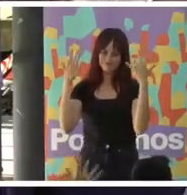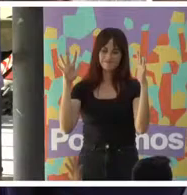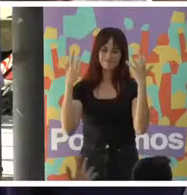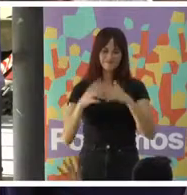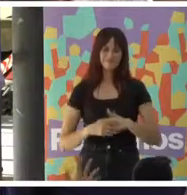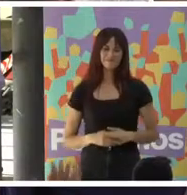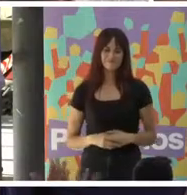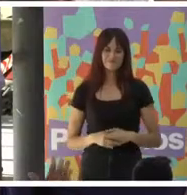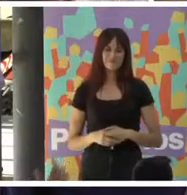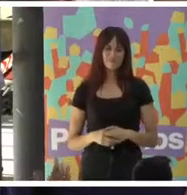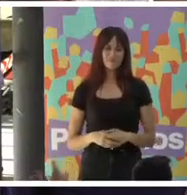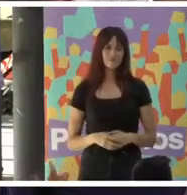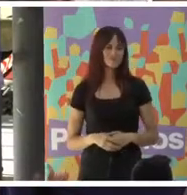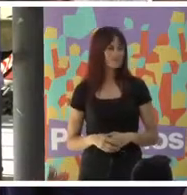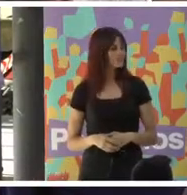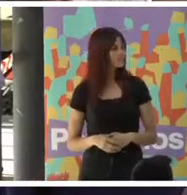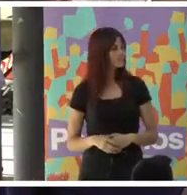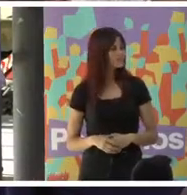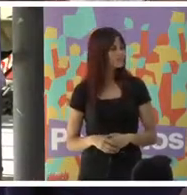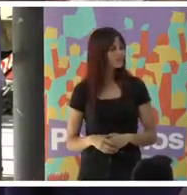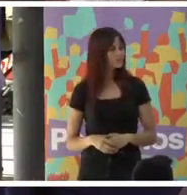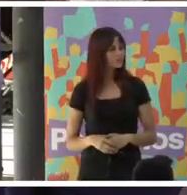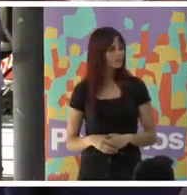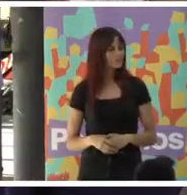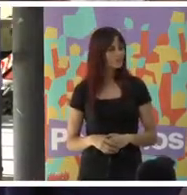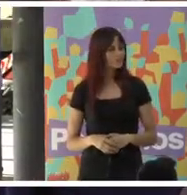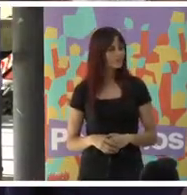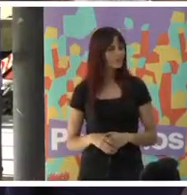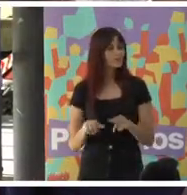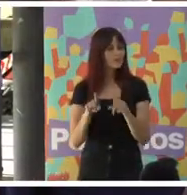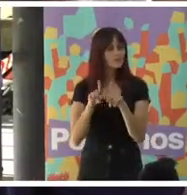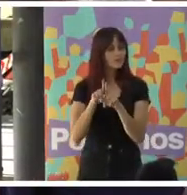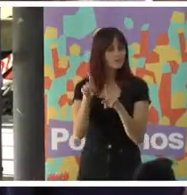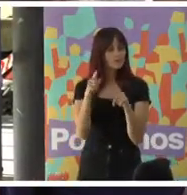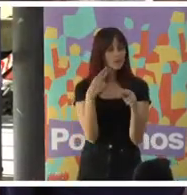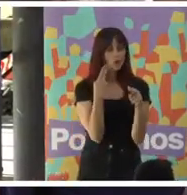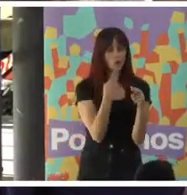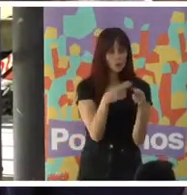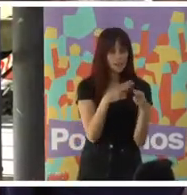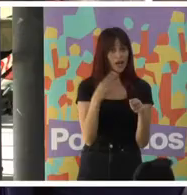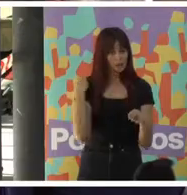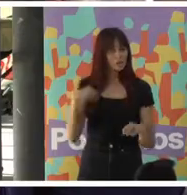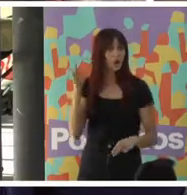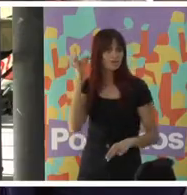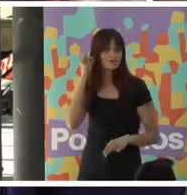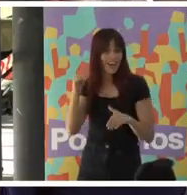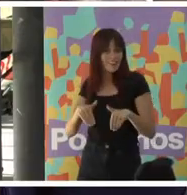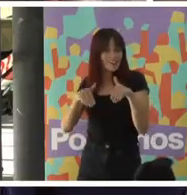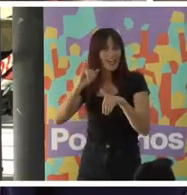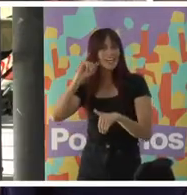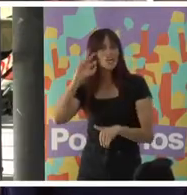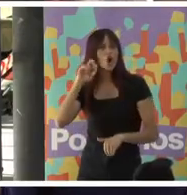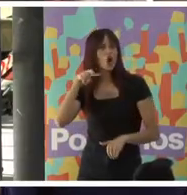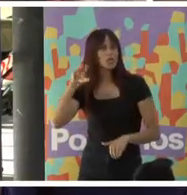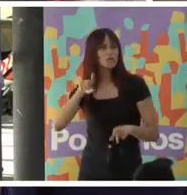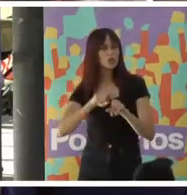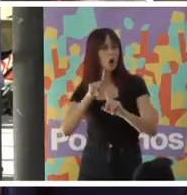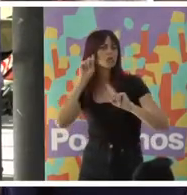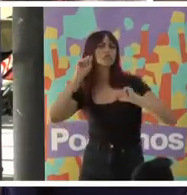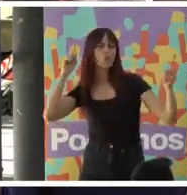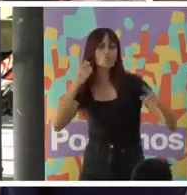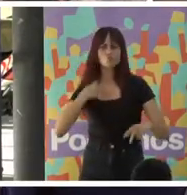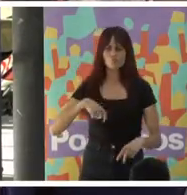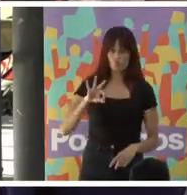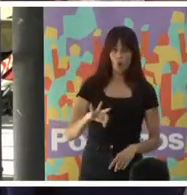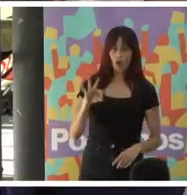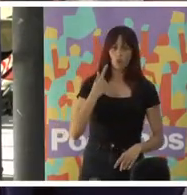Y había que estar con una jefa política como Yone Belarra, alguien que se echó Podemos a las